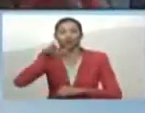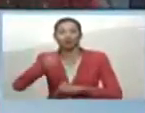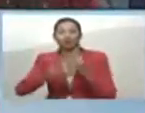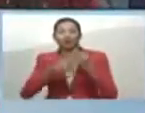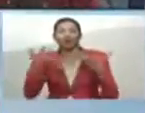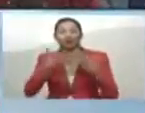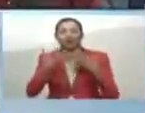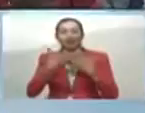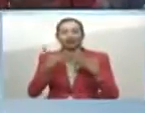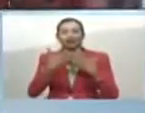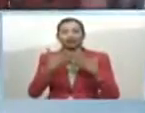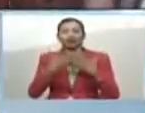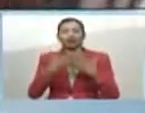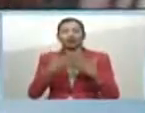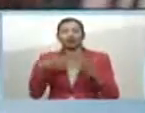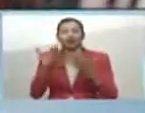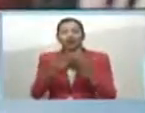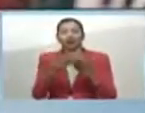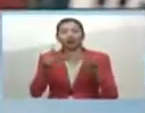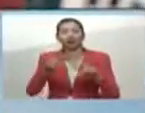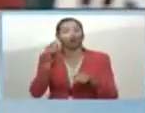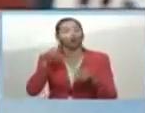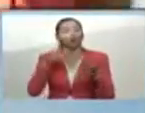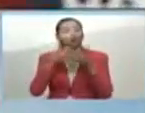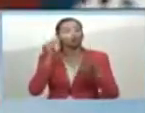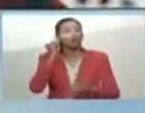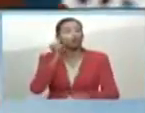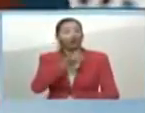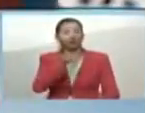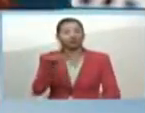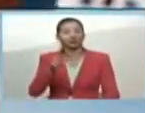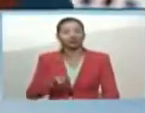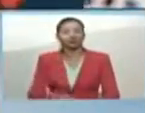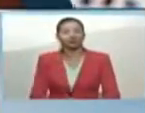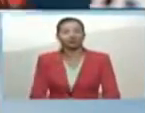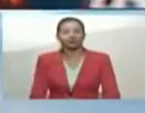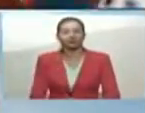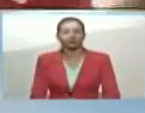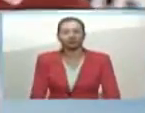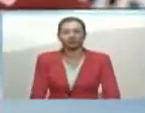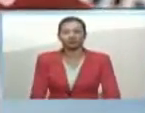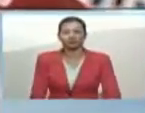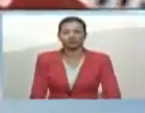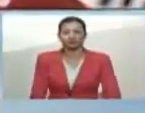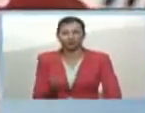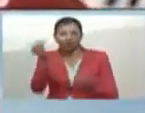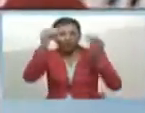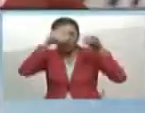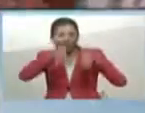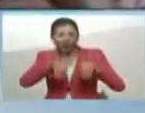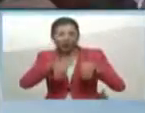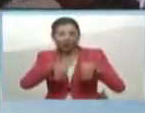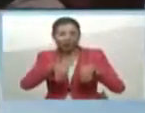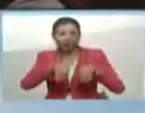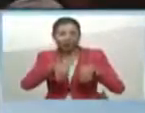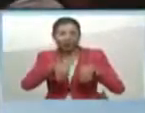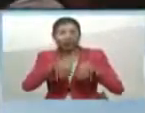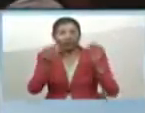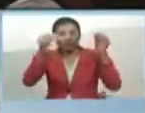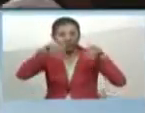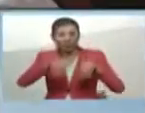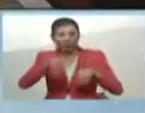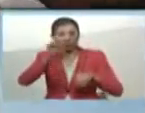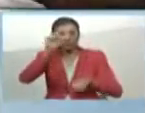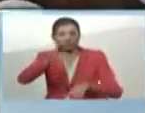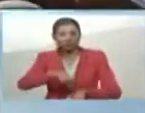se las hacen hoy todavía, ustedes mujeres. ¿Ustedes están de acuerdo?